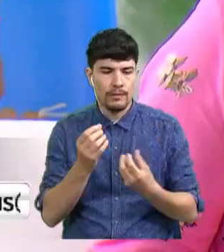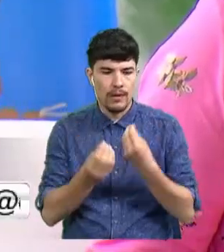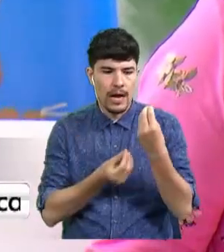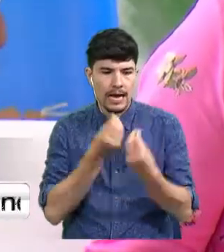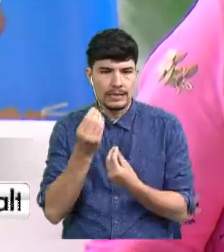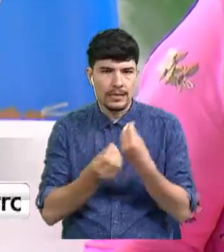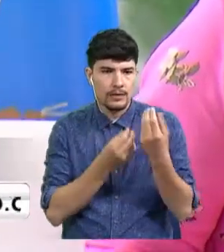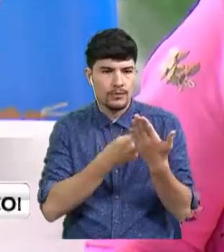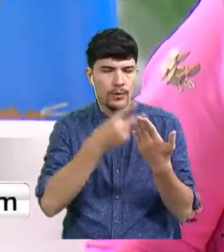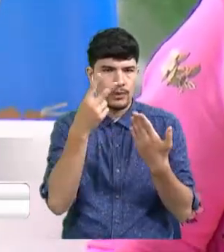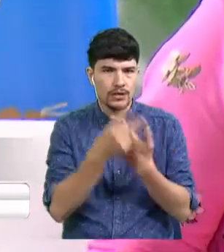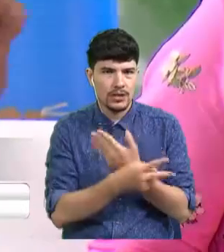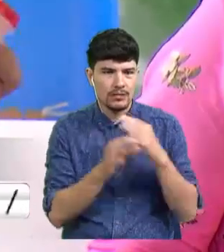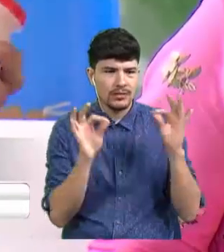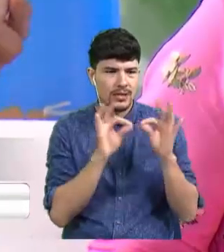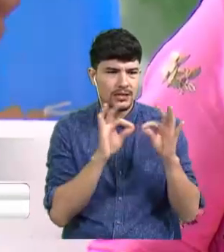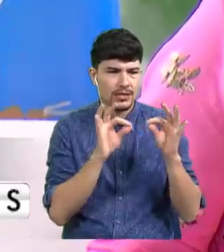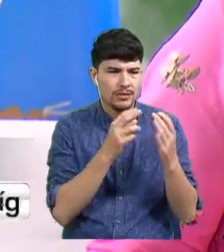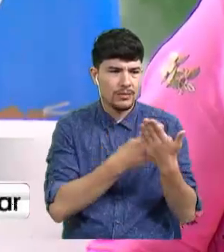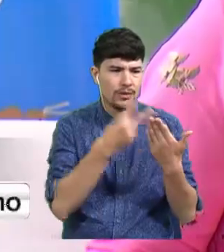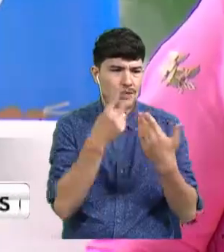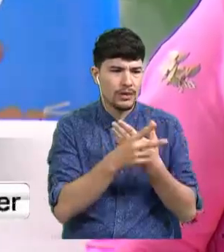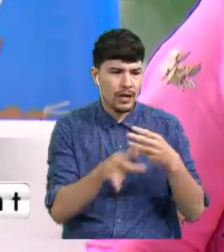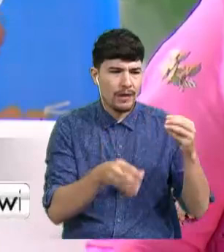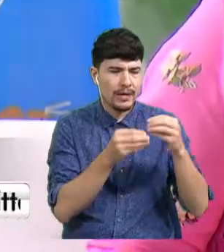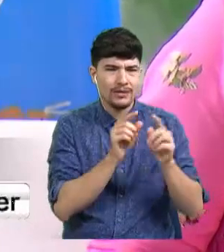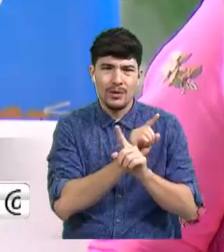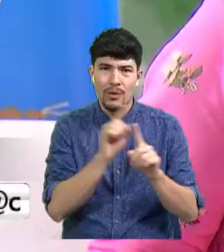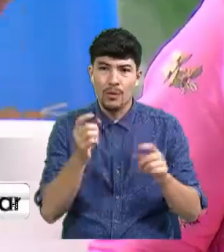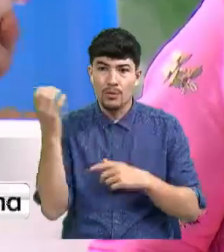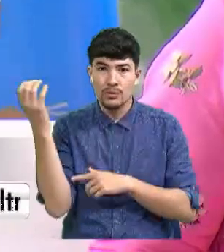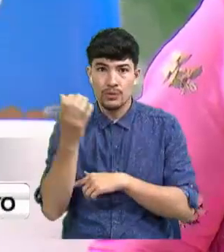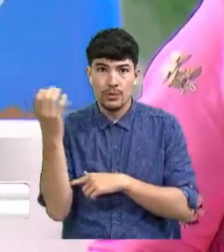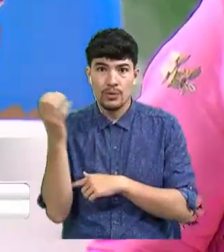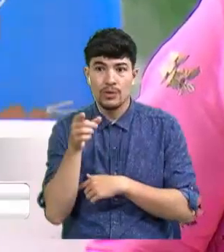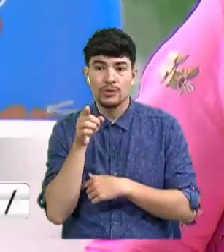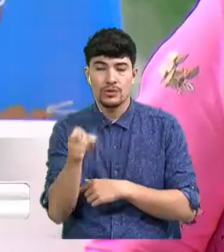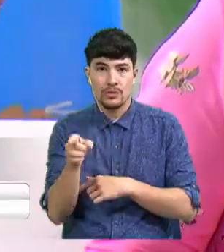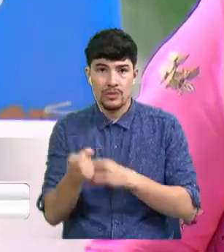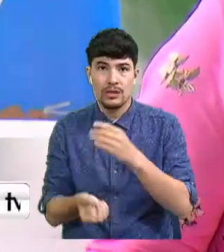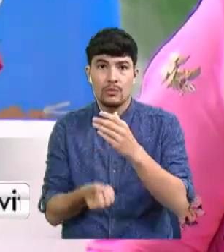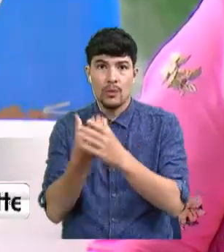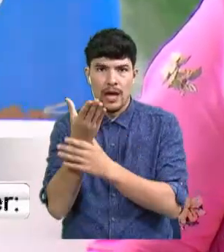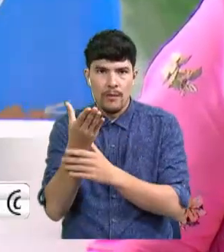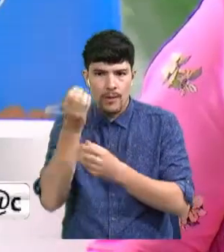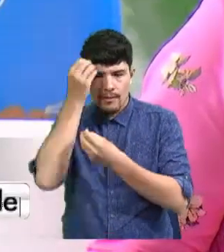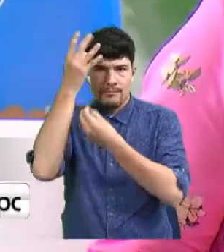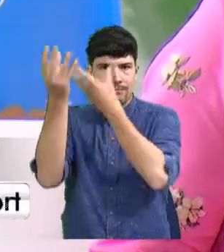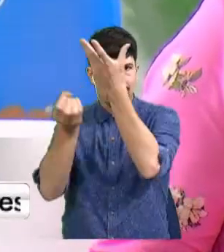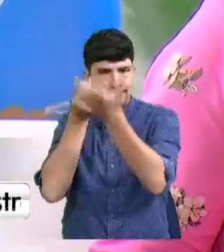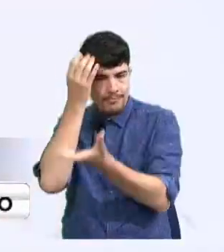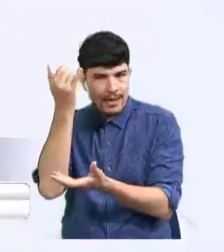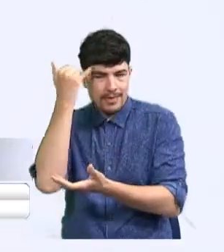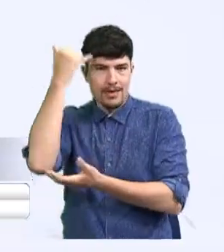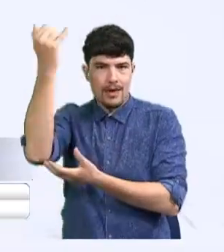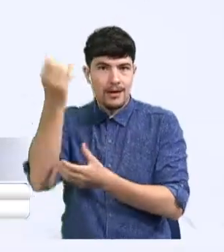que simplemente no fuera un proyecto más, sino un yogur que tuviera un factor innovador,